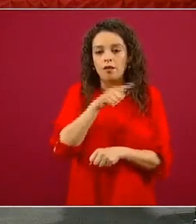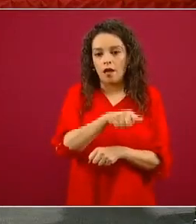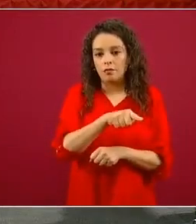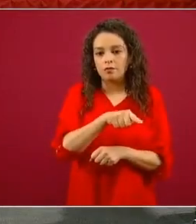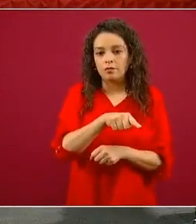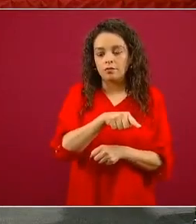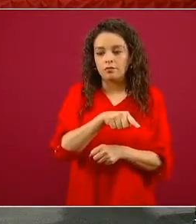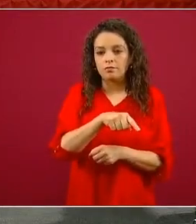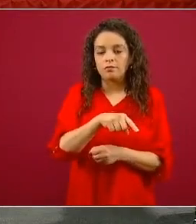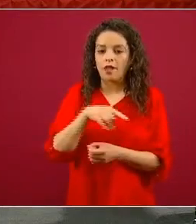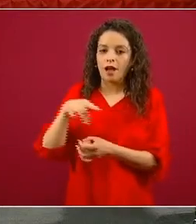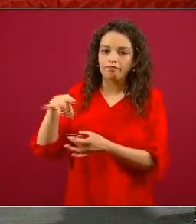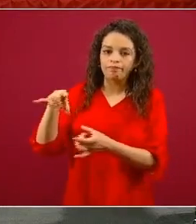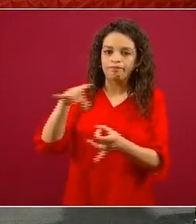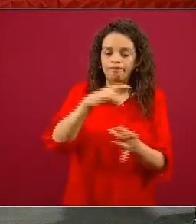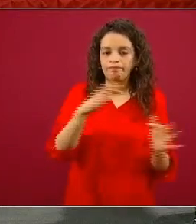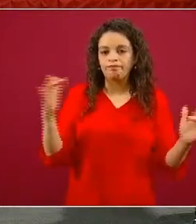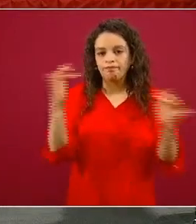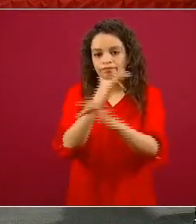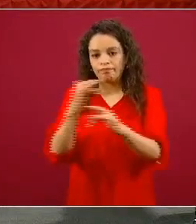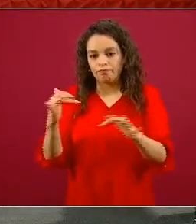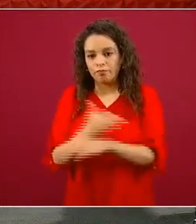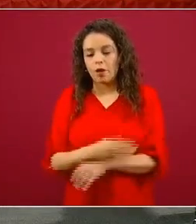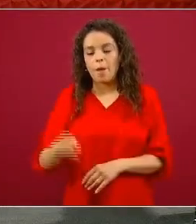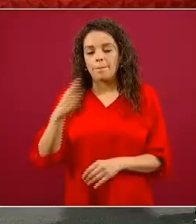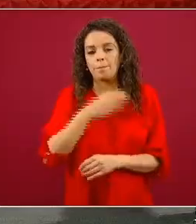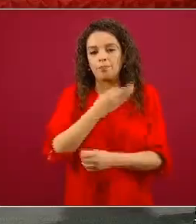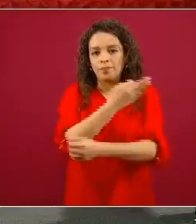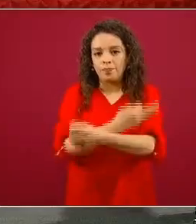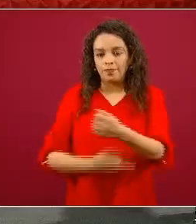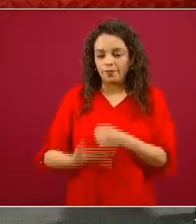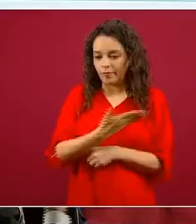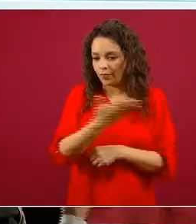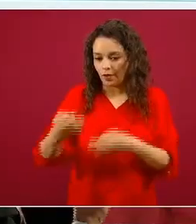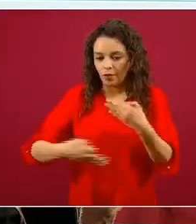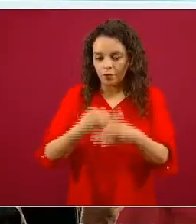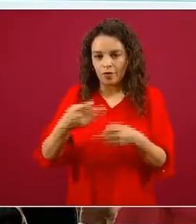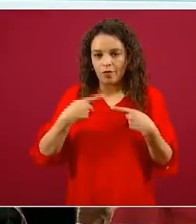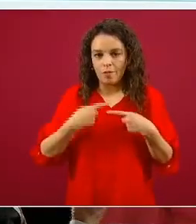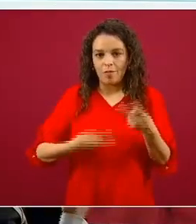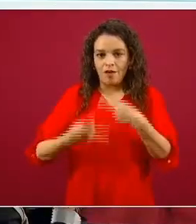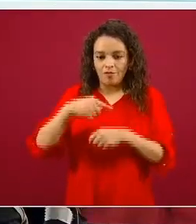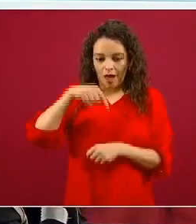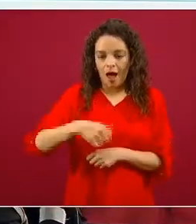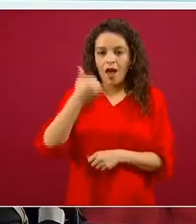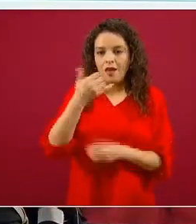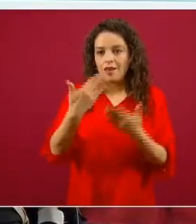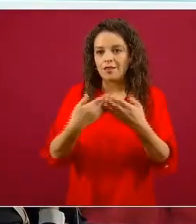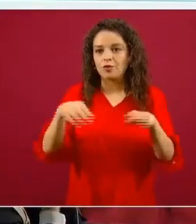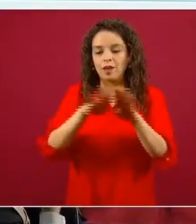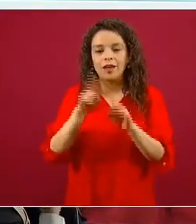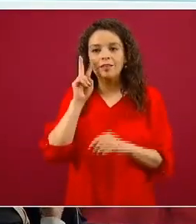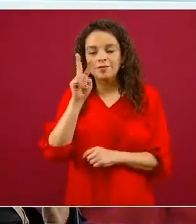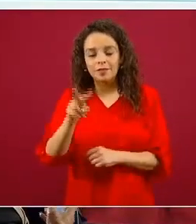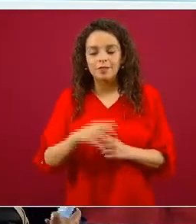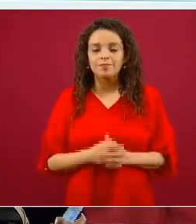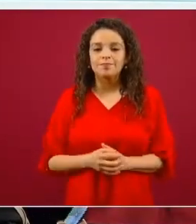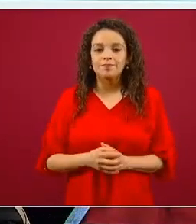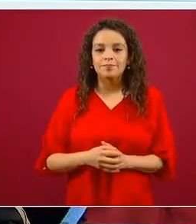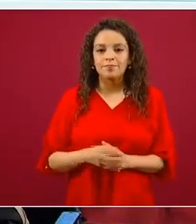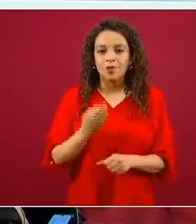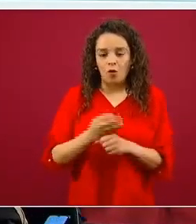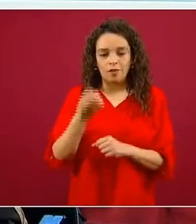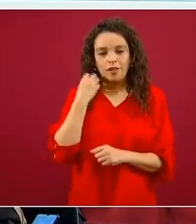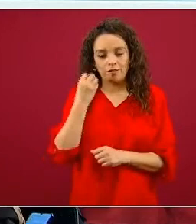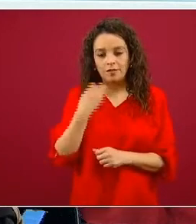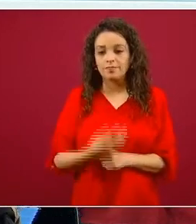Buenas tardes a todas aquí en Palacio Nacional y en casa. La siguiente, por favor. Muchas gracias. Esta es ahora la forma de